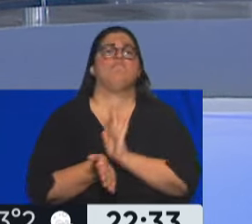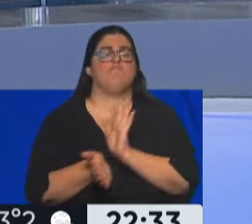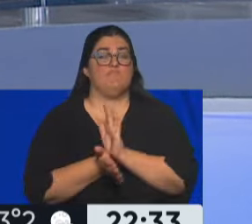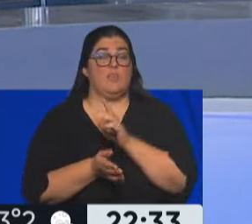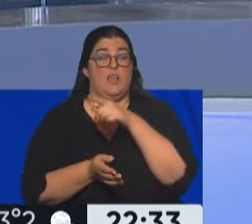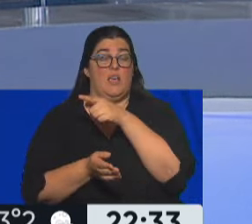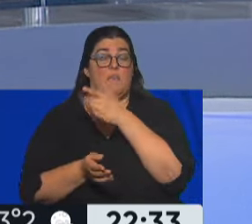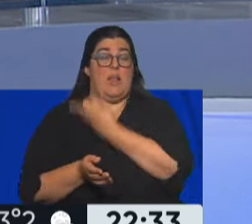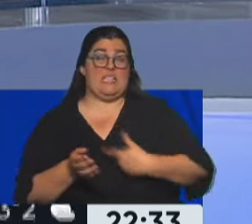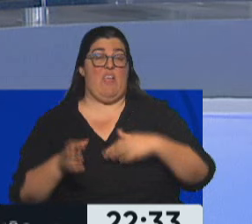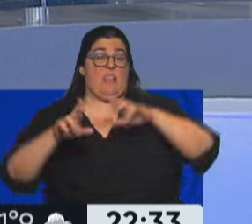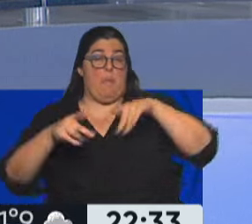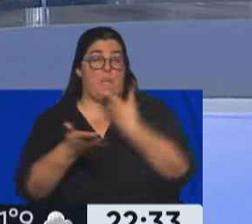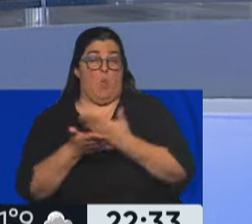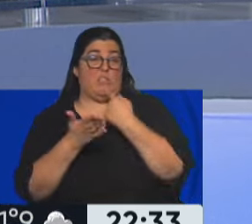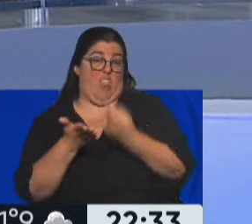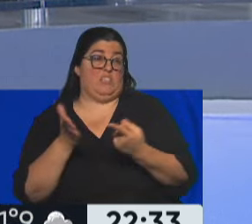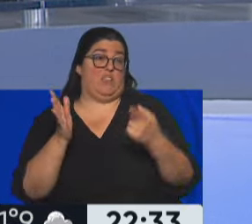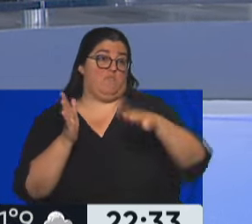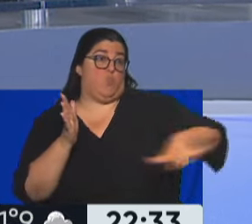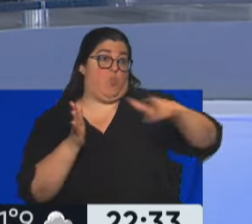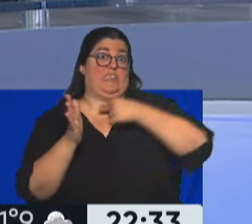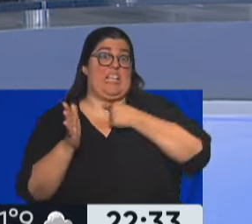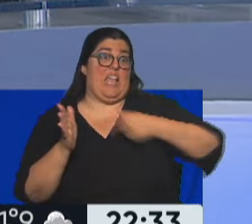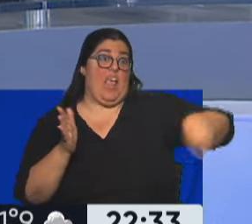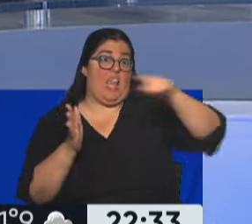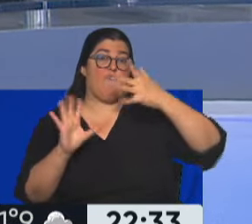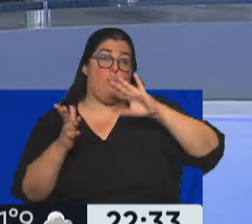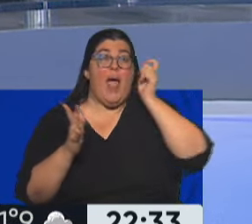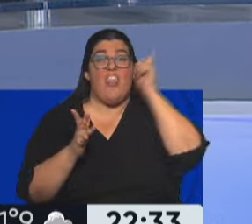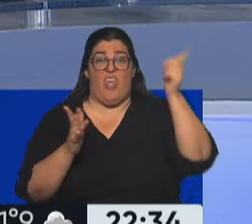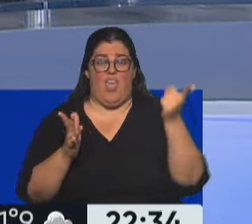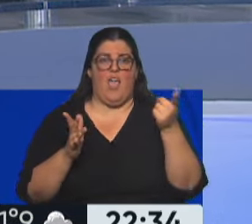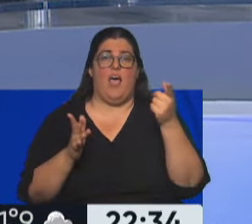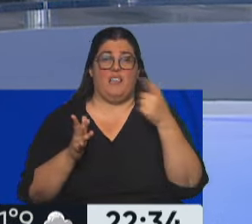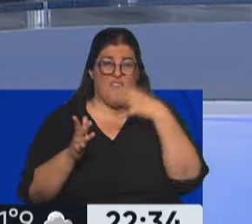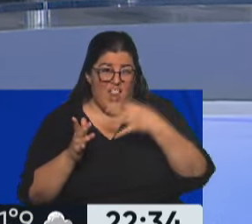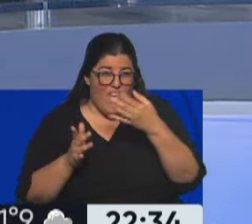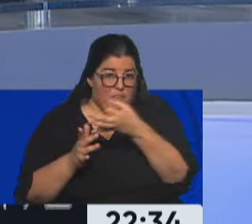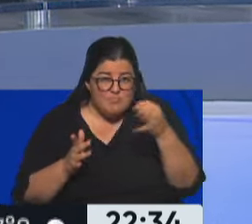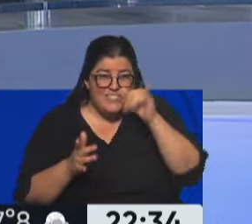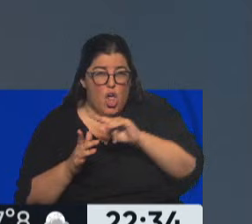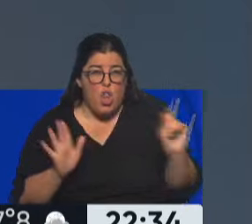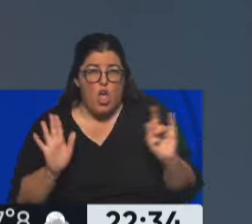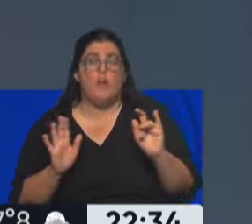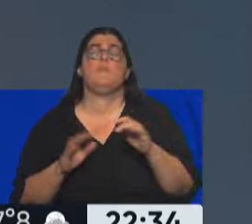que tal vez ve Meloni en la mayoría de la sociedad italiana, o no es así? Sí, sí, sin duda que este es un